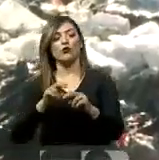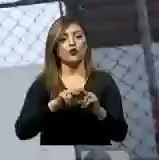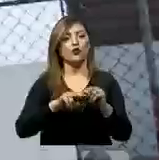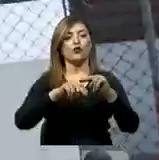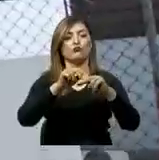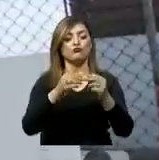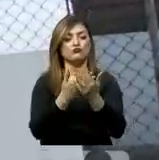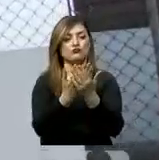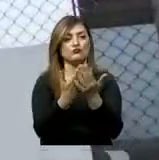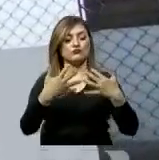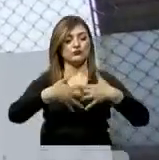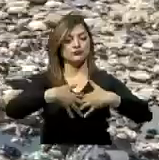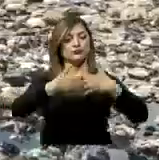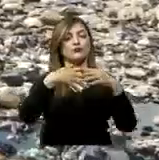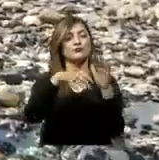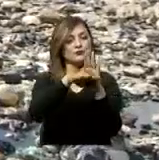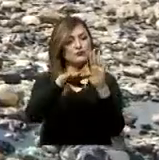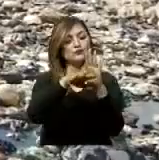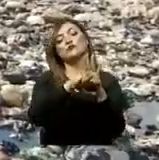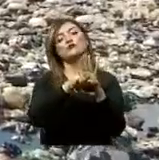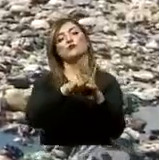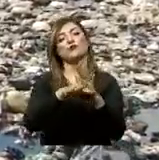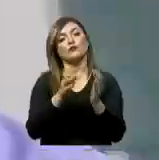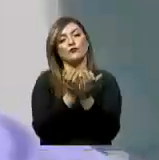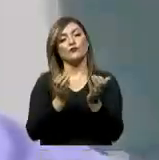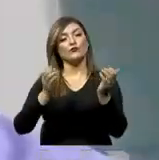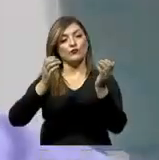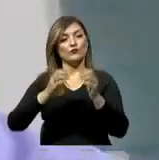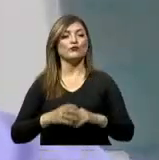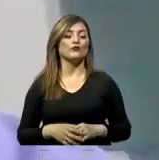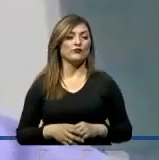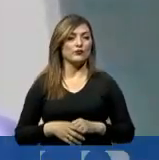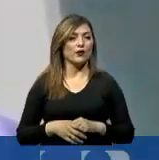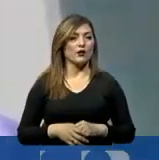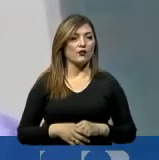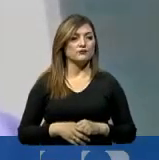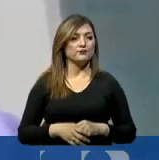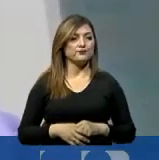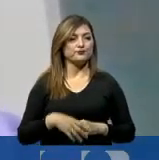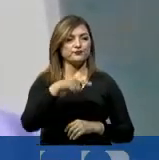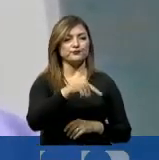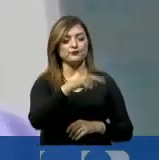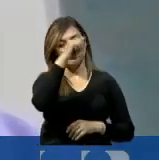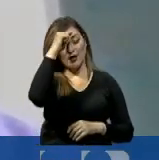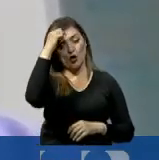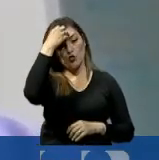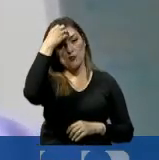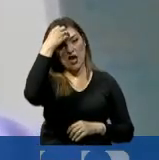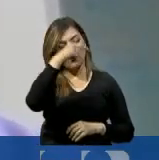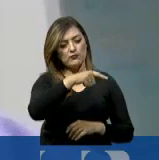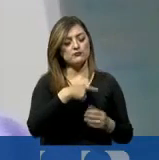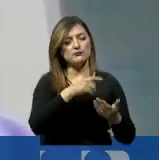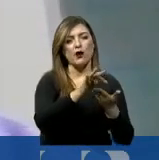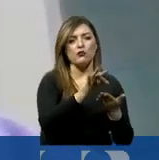una planta para generar energía eléctrica a partir de los desechos e implementar tecnología que evitaría que necesitemos